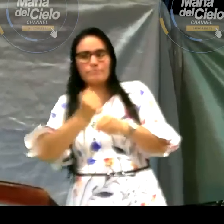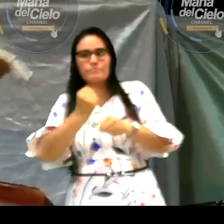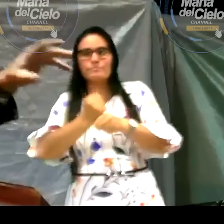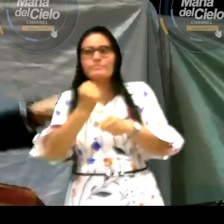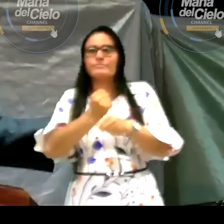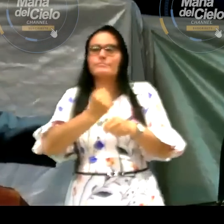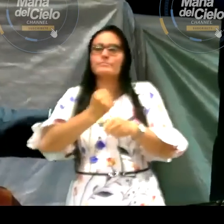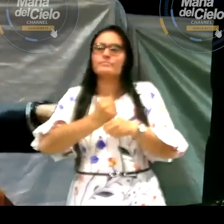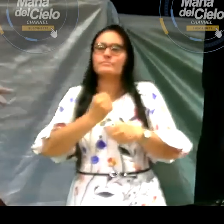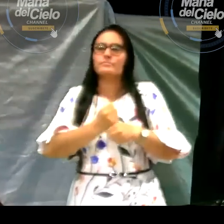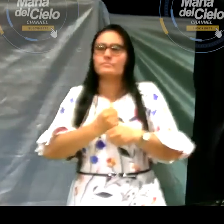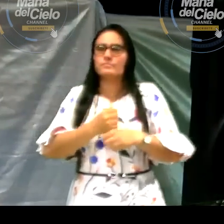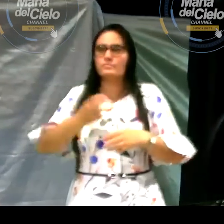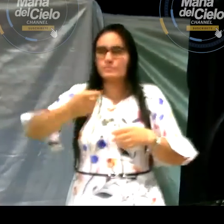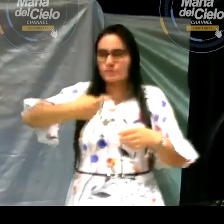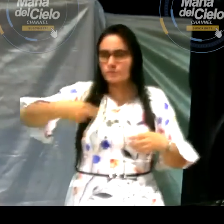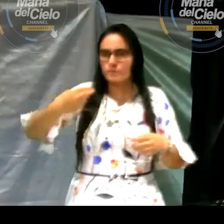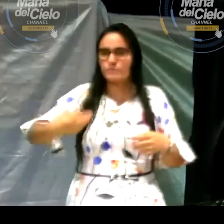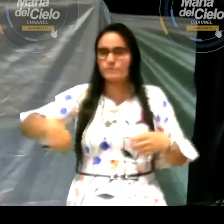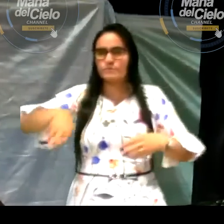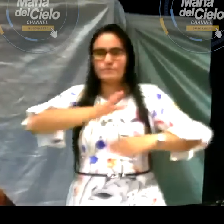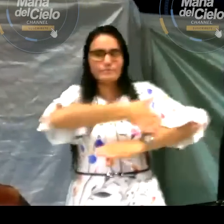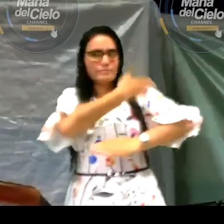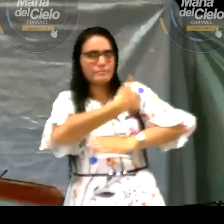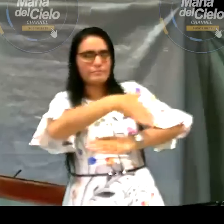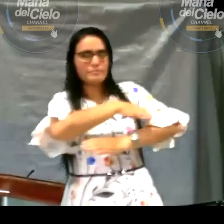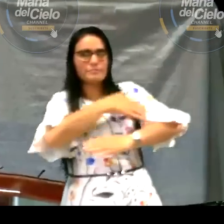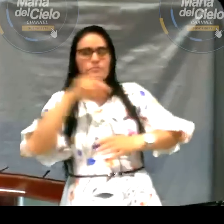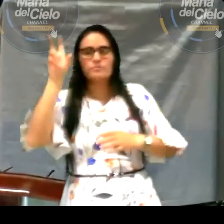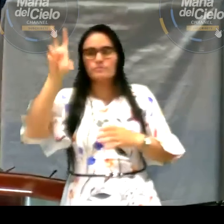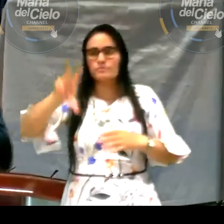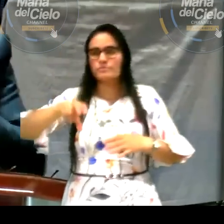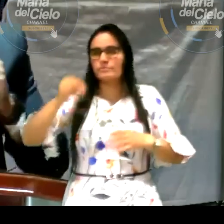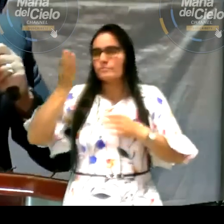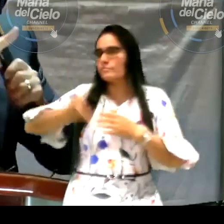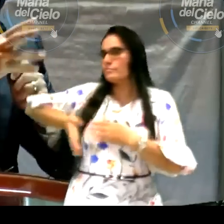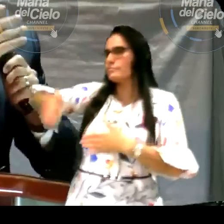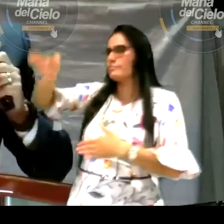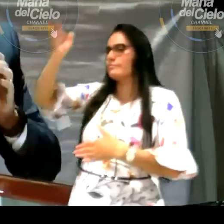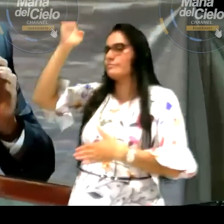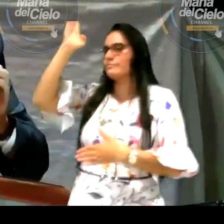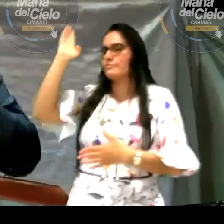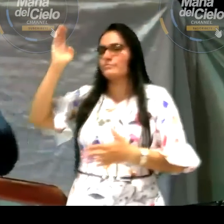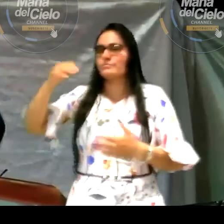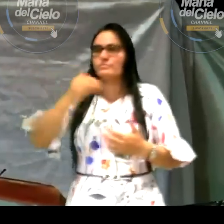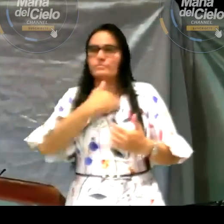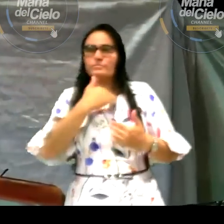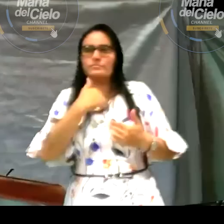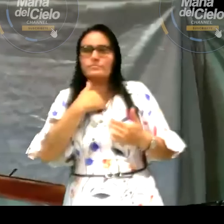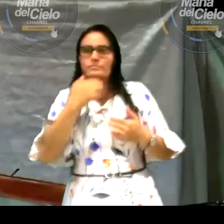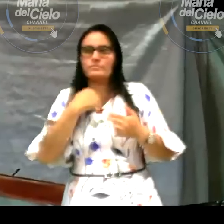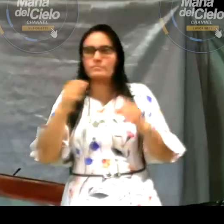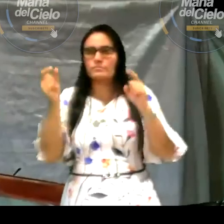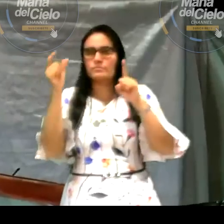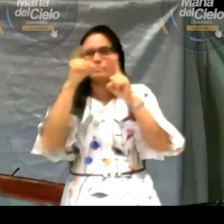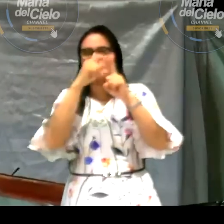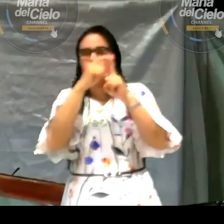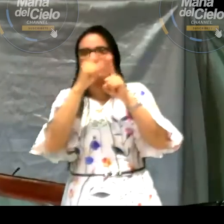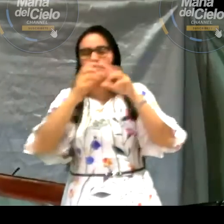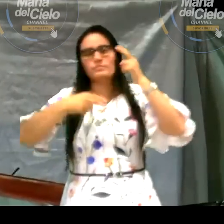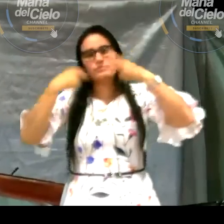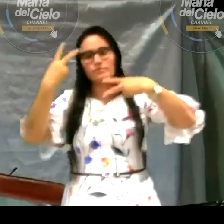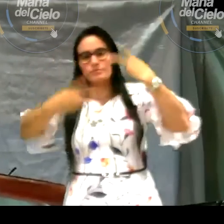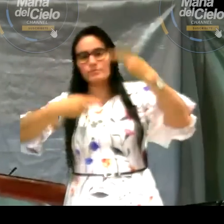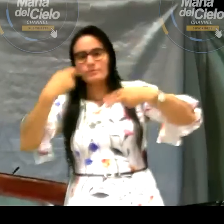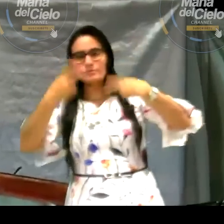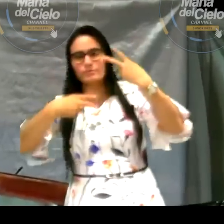mí, no depende de los músicos, depende solo de Dios. Yo estoy soltando la palabra y la palabra Él la va